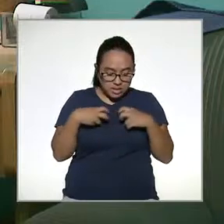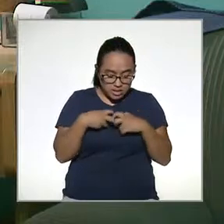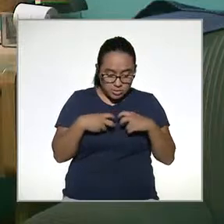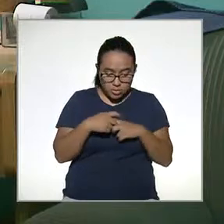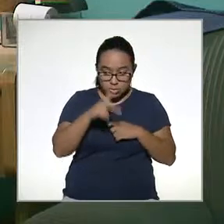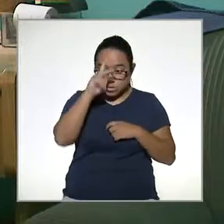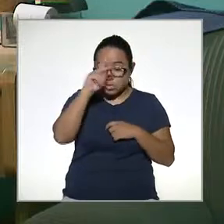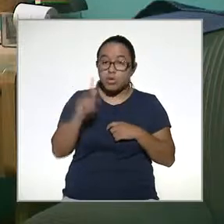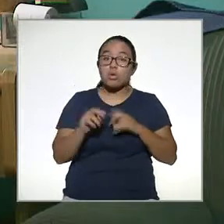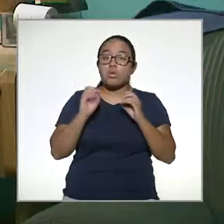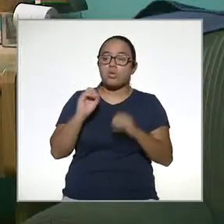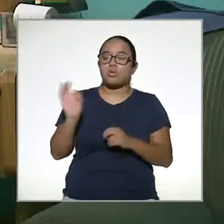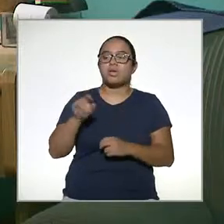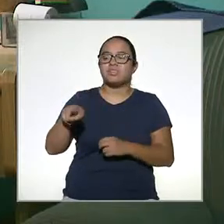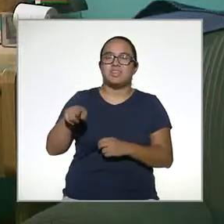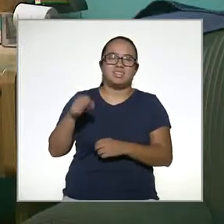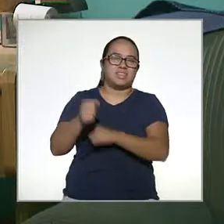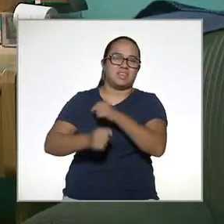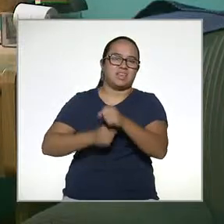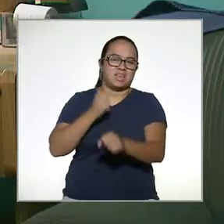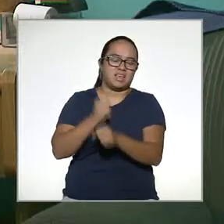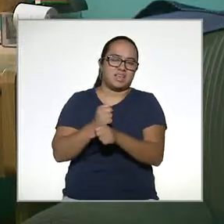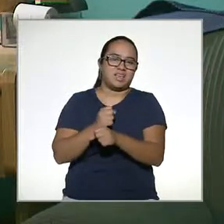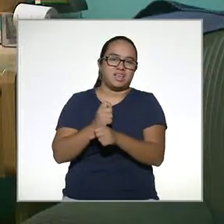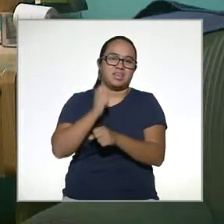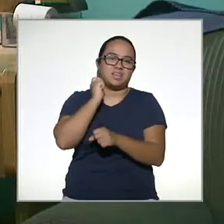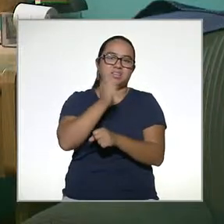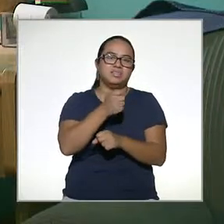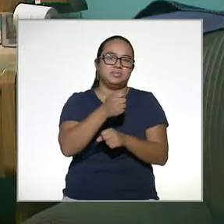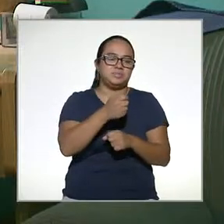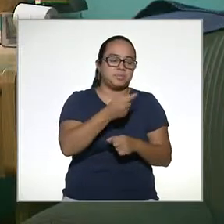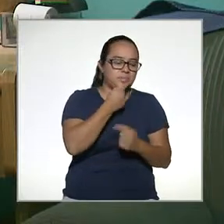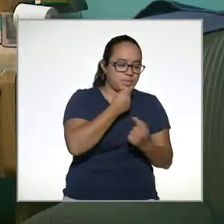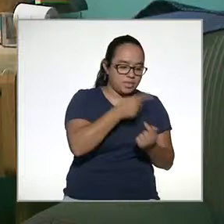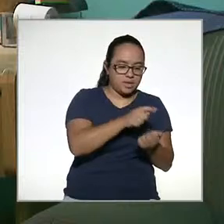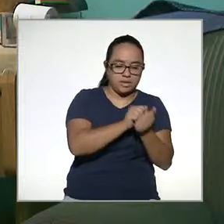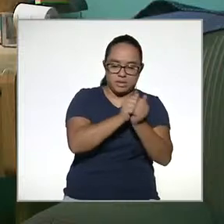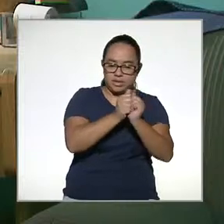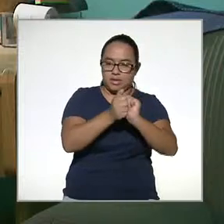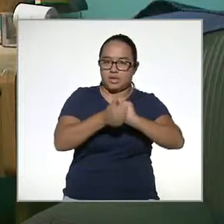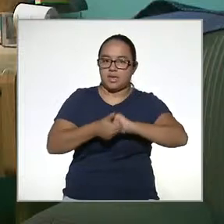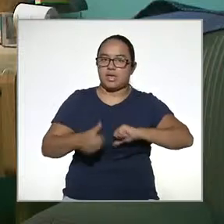por la edad de lo que es la adolescencia.